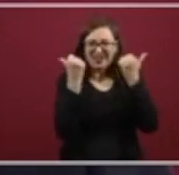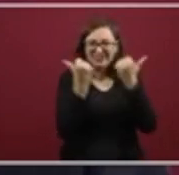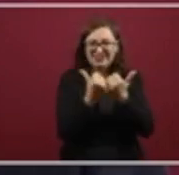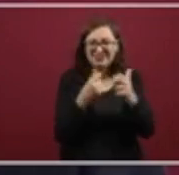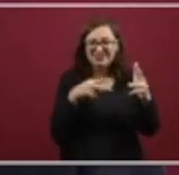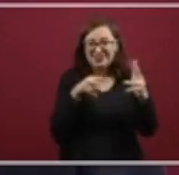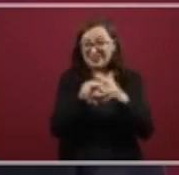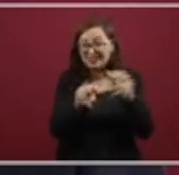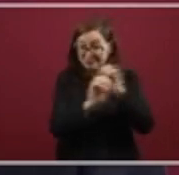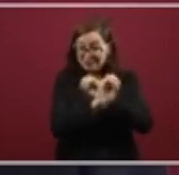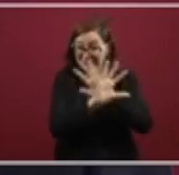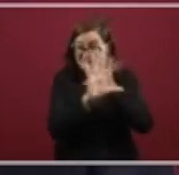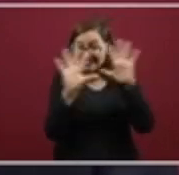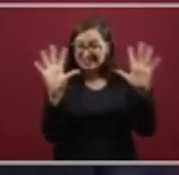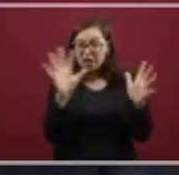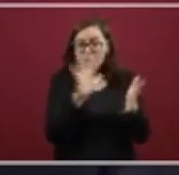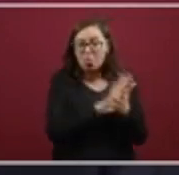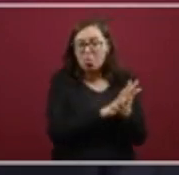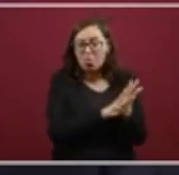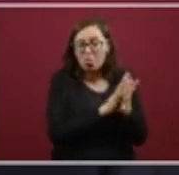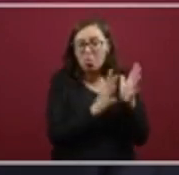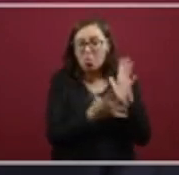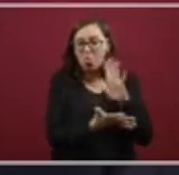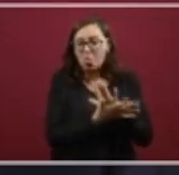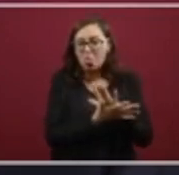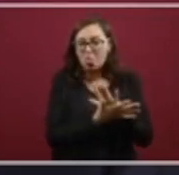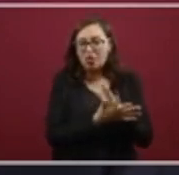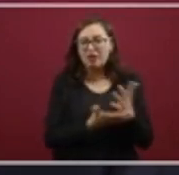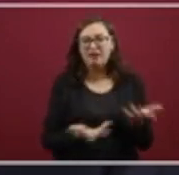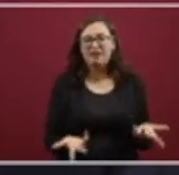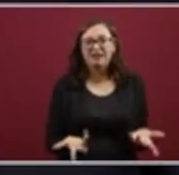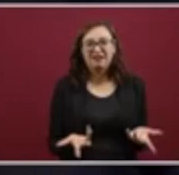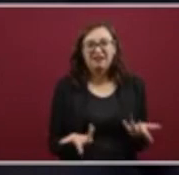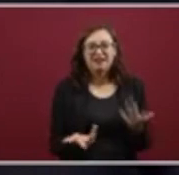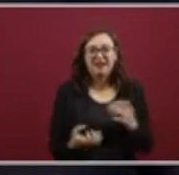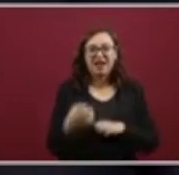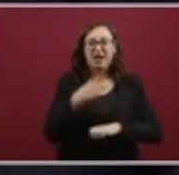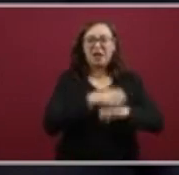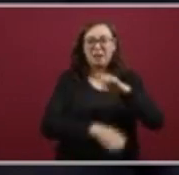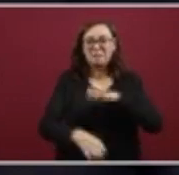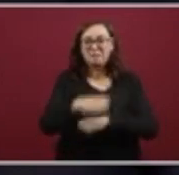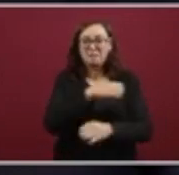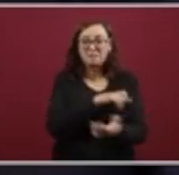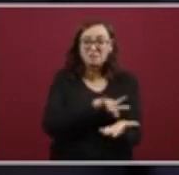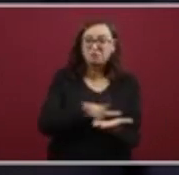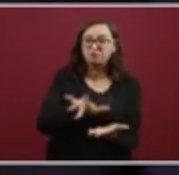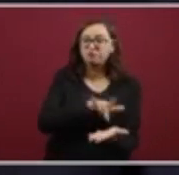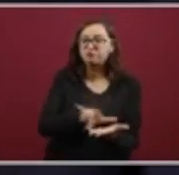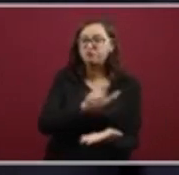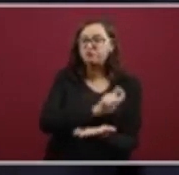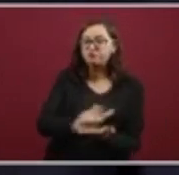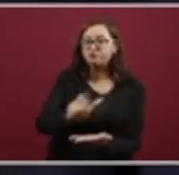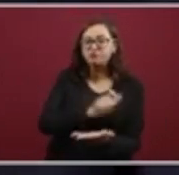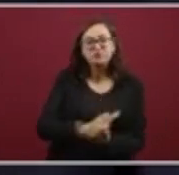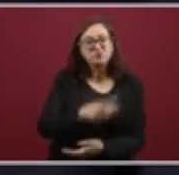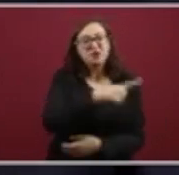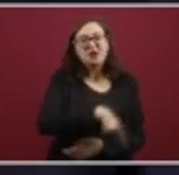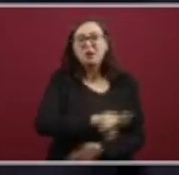transparencia, y las empresas que apoyan a esas asociaciones no pagaban